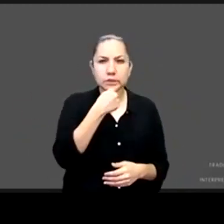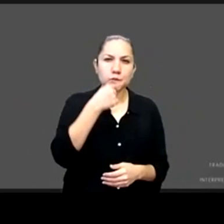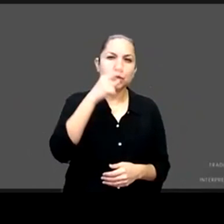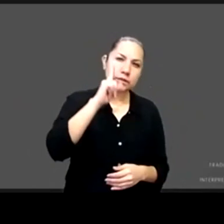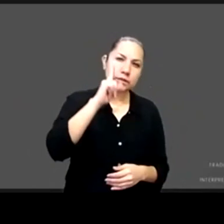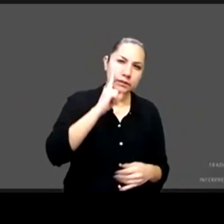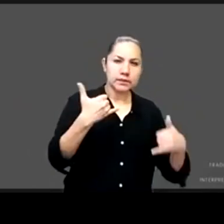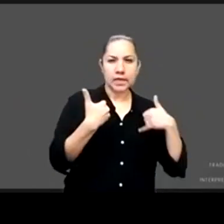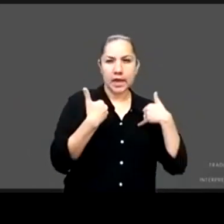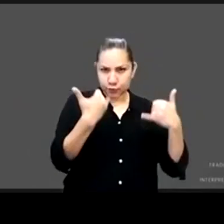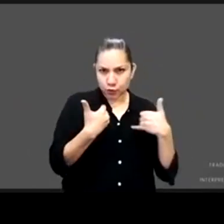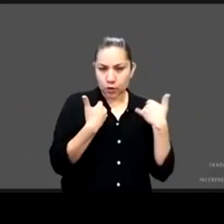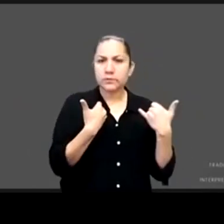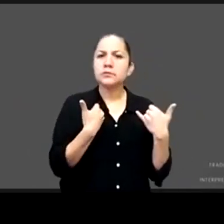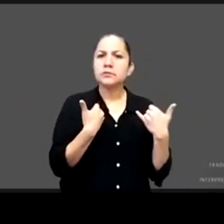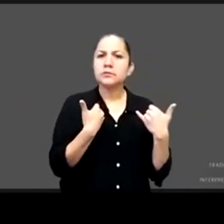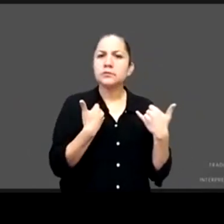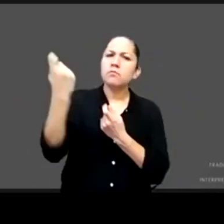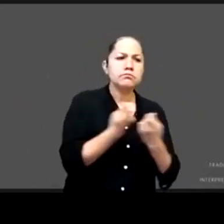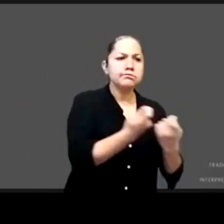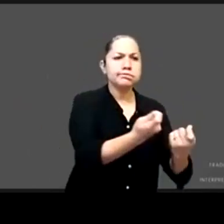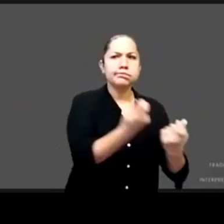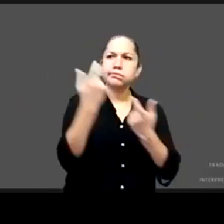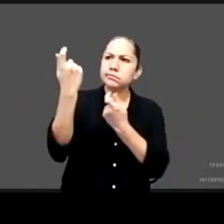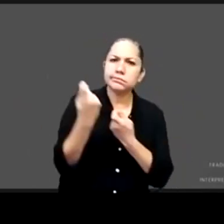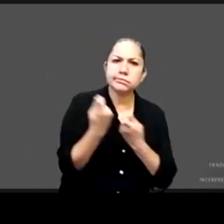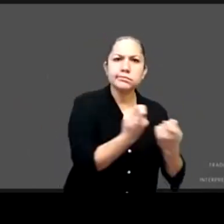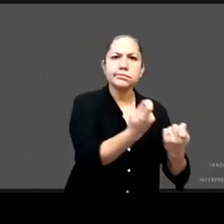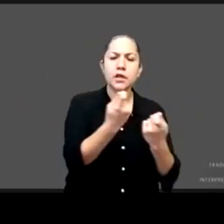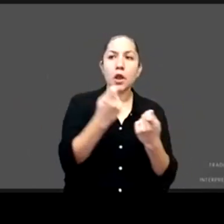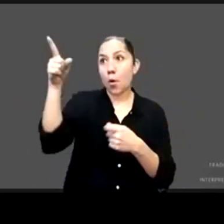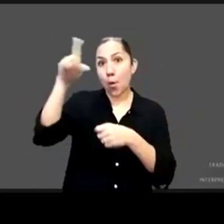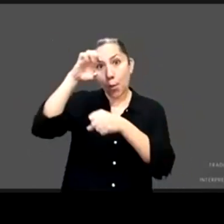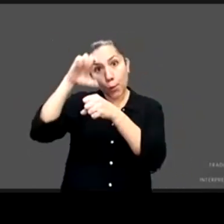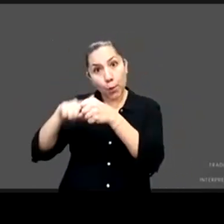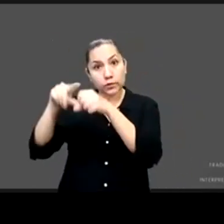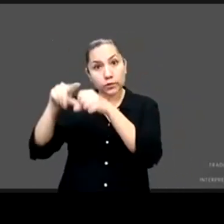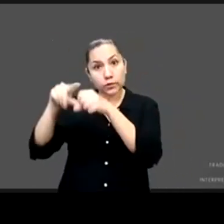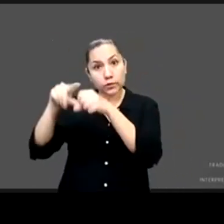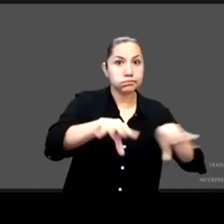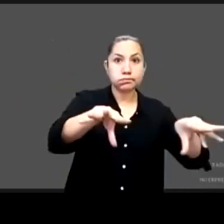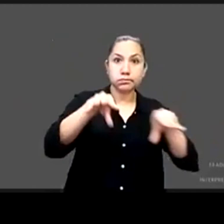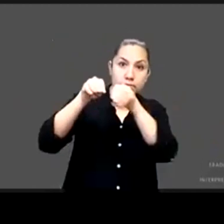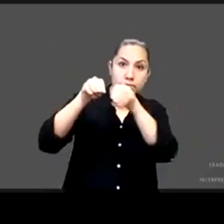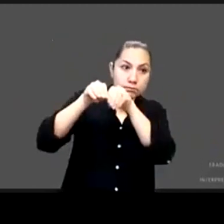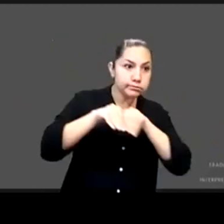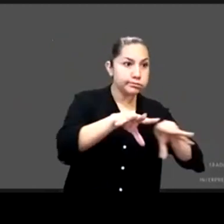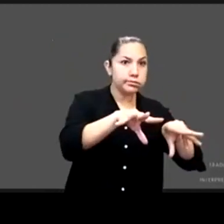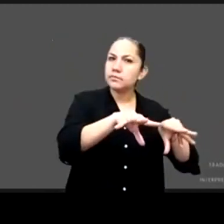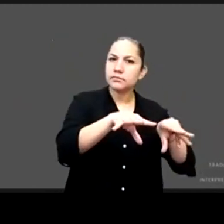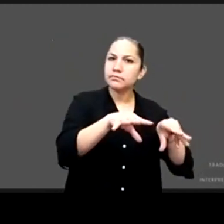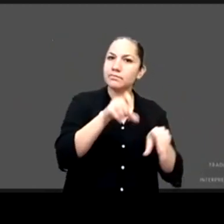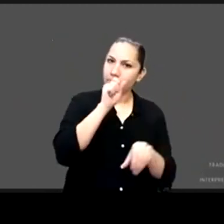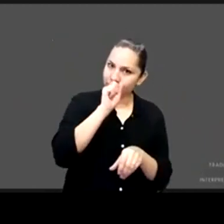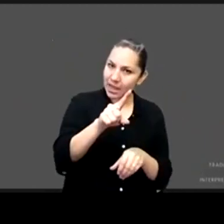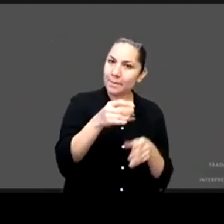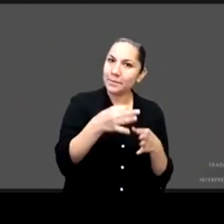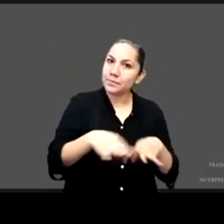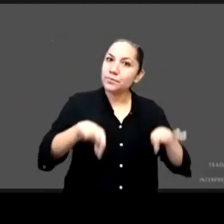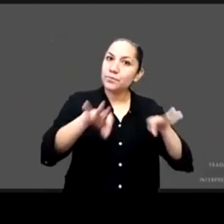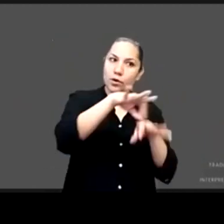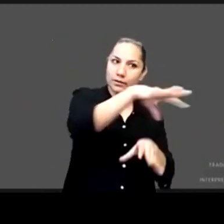vale también hablar no solo de una cultura o de la cultura con mayúscula, sino es preferible hablar de